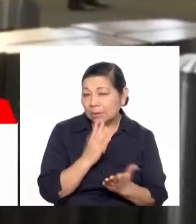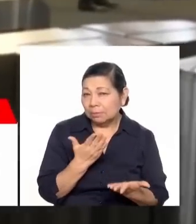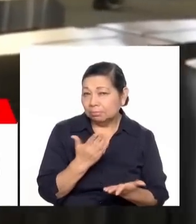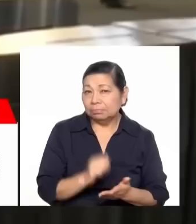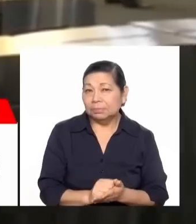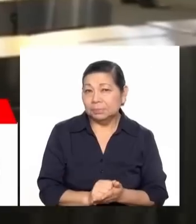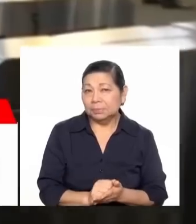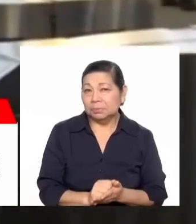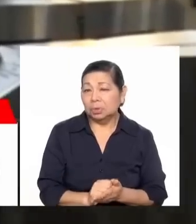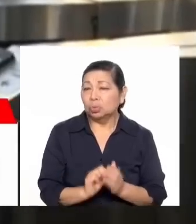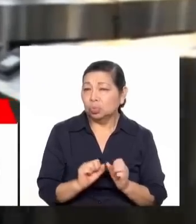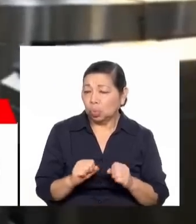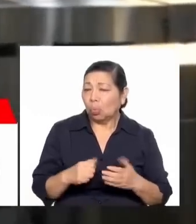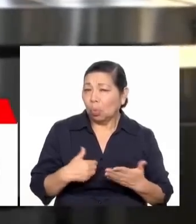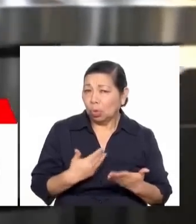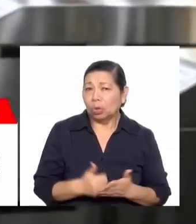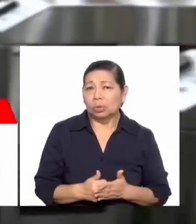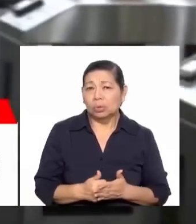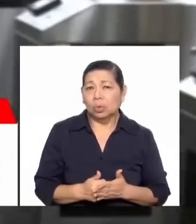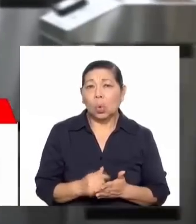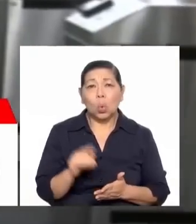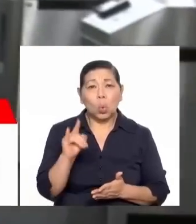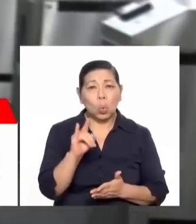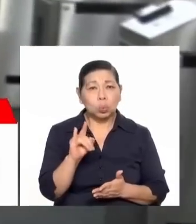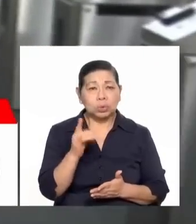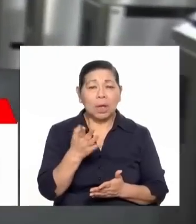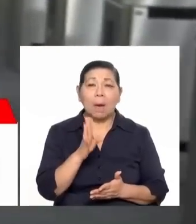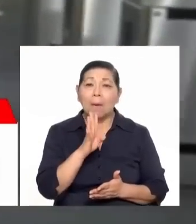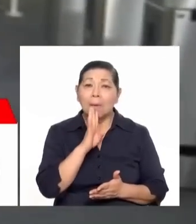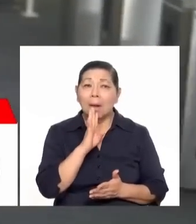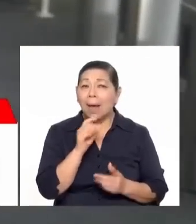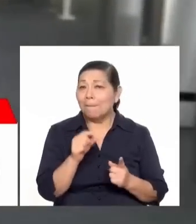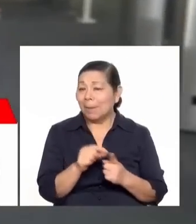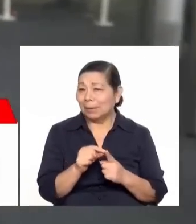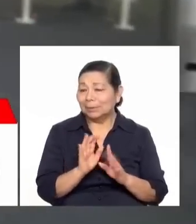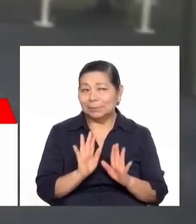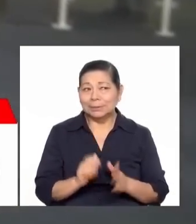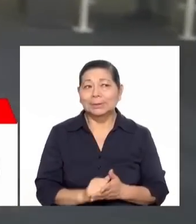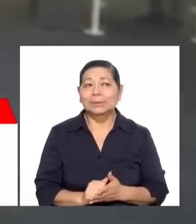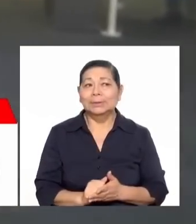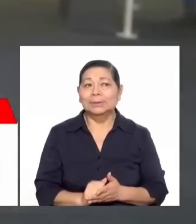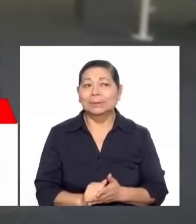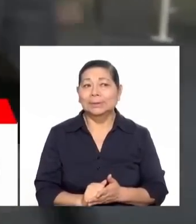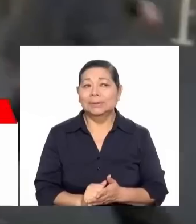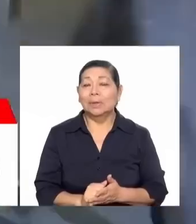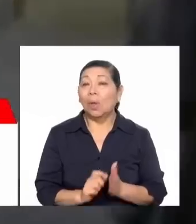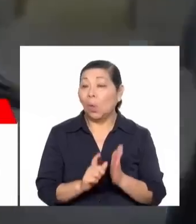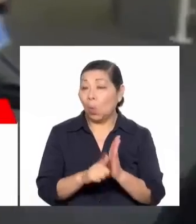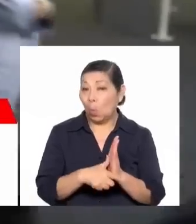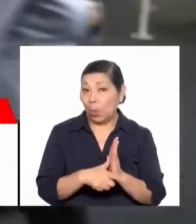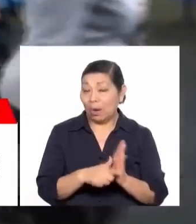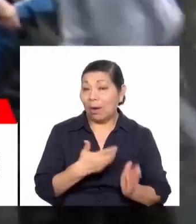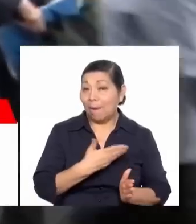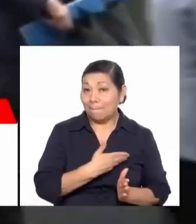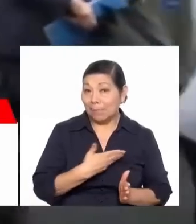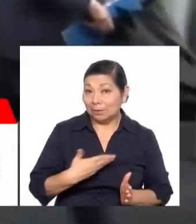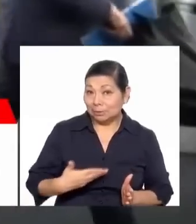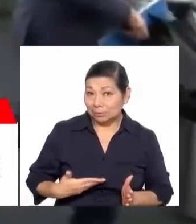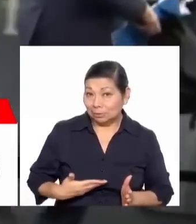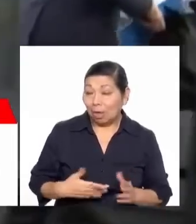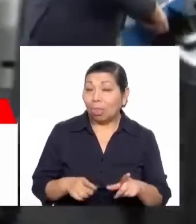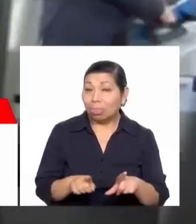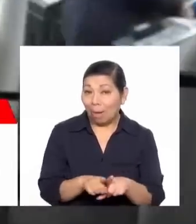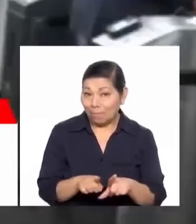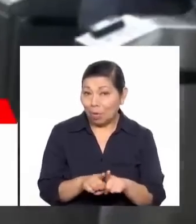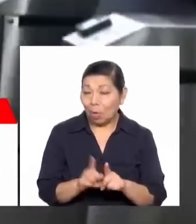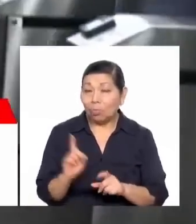para poder hacer uso de la palabra. Además, luego la presidenta también va a